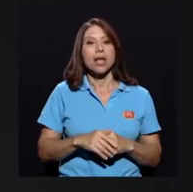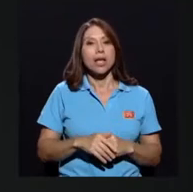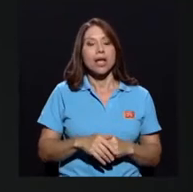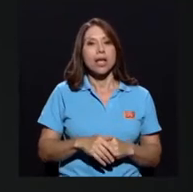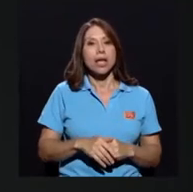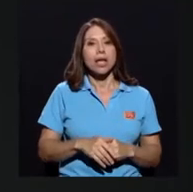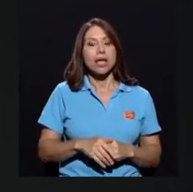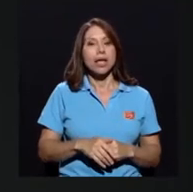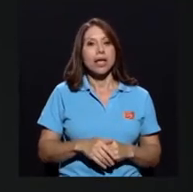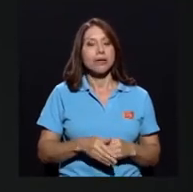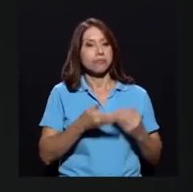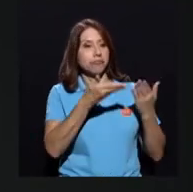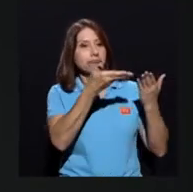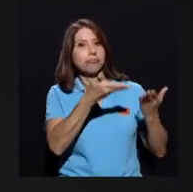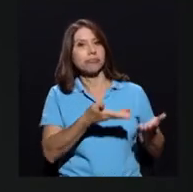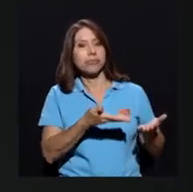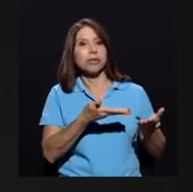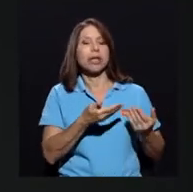es